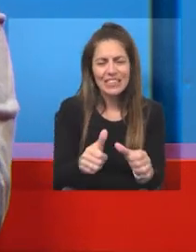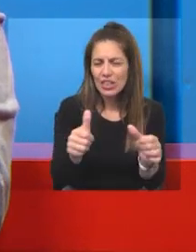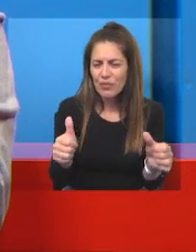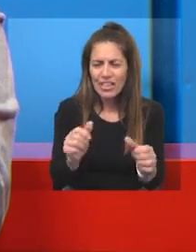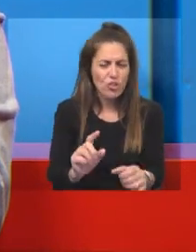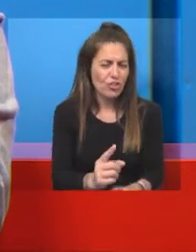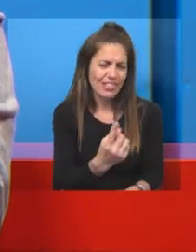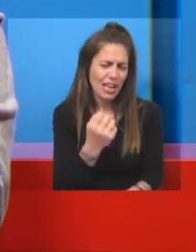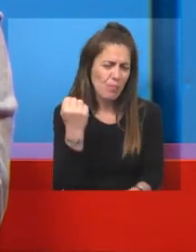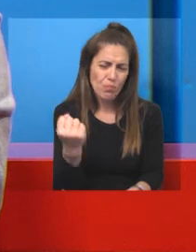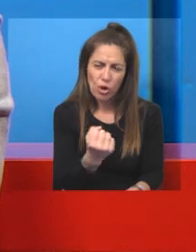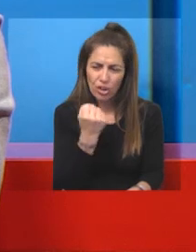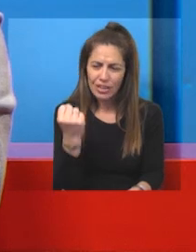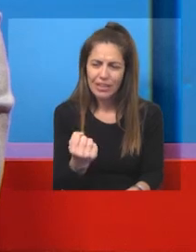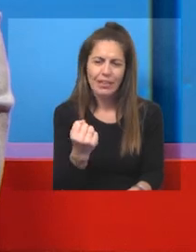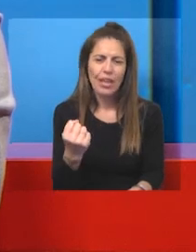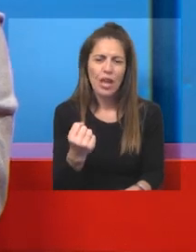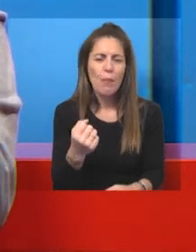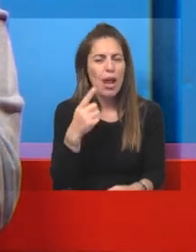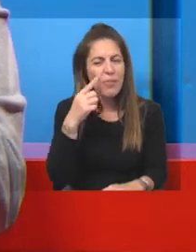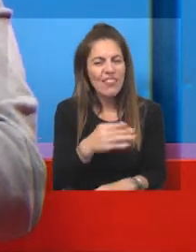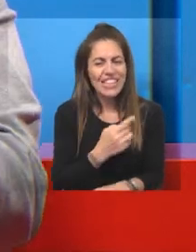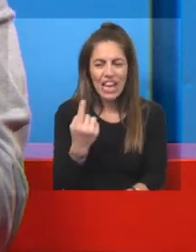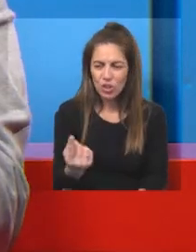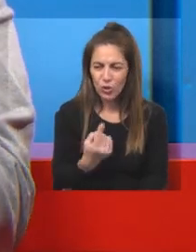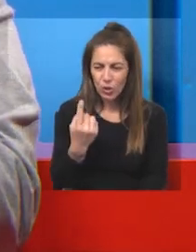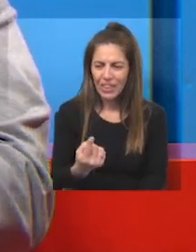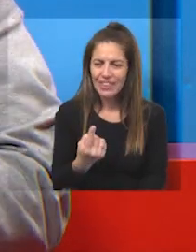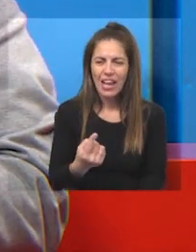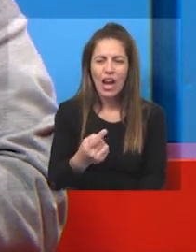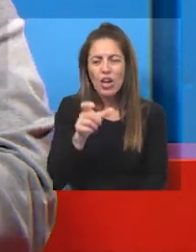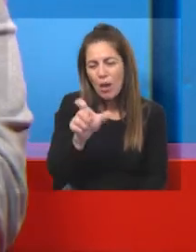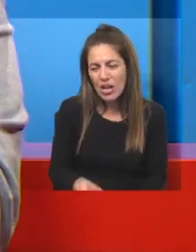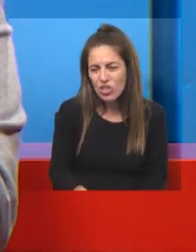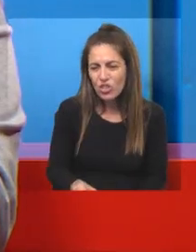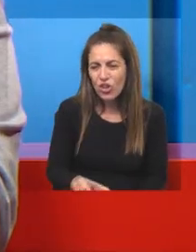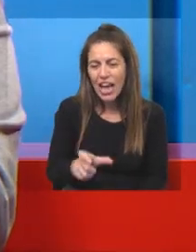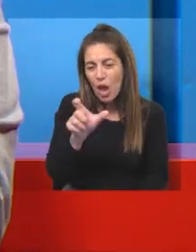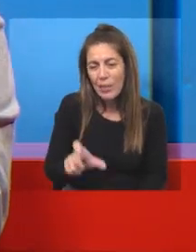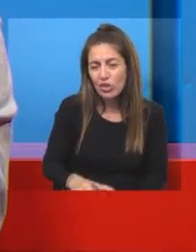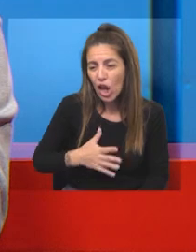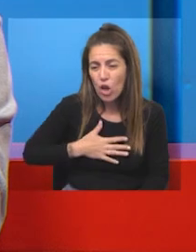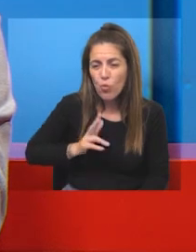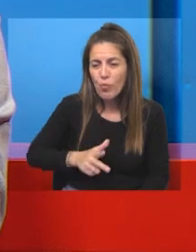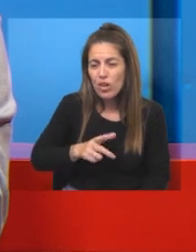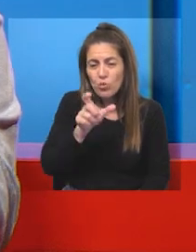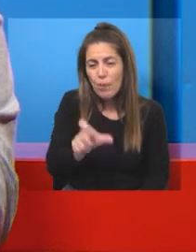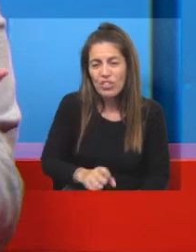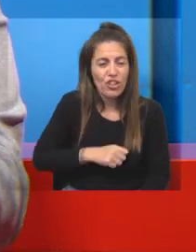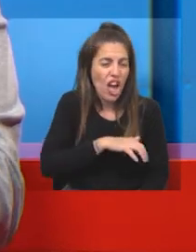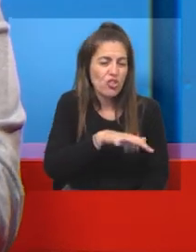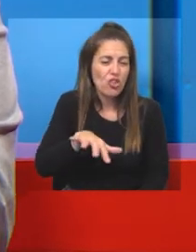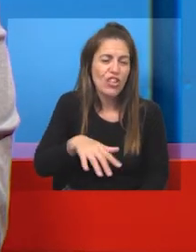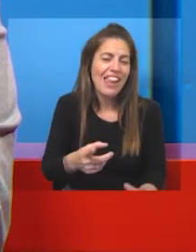centrales para para bueno prevenir la soledad el ser humano es un ser este social eh Y